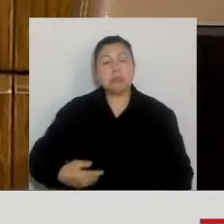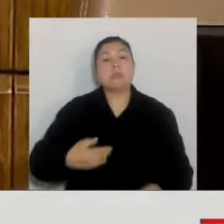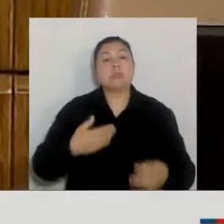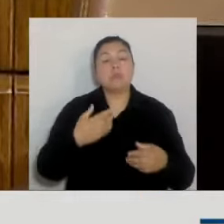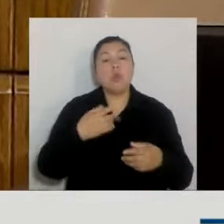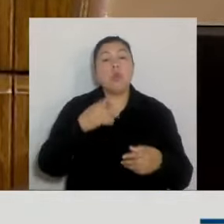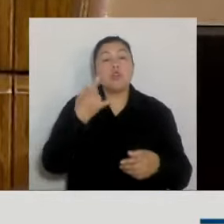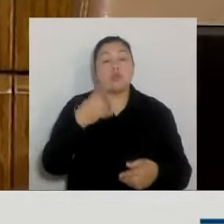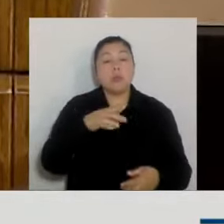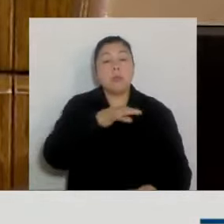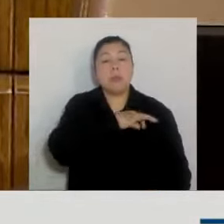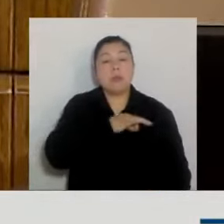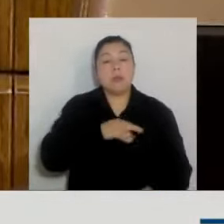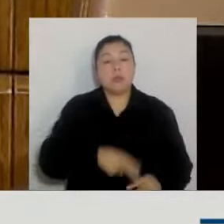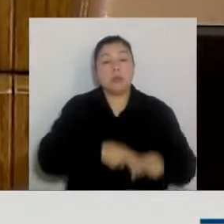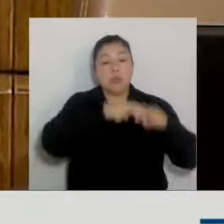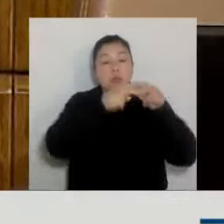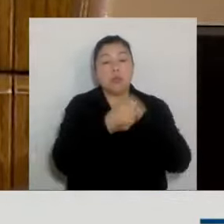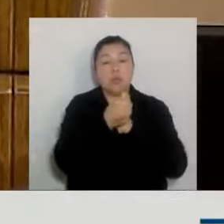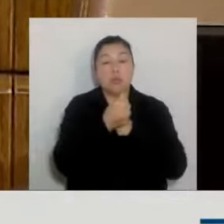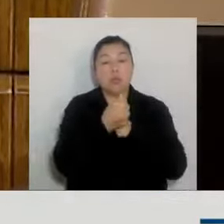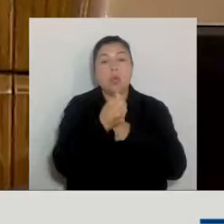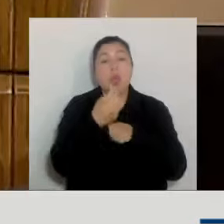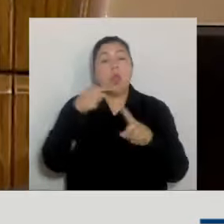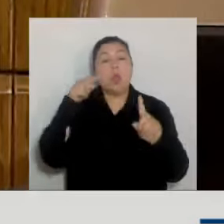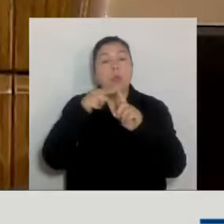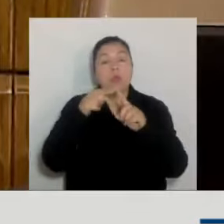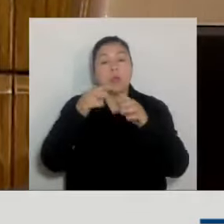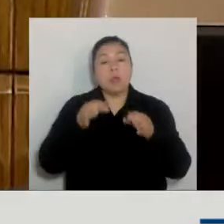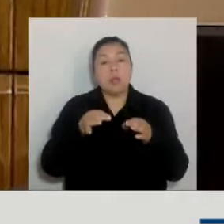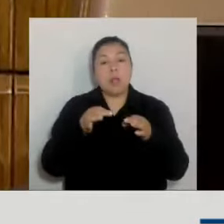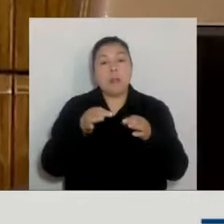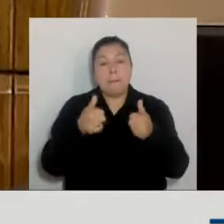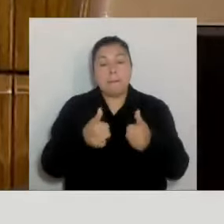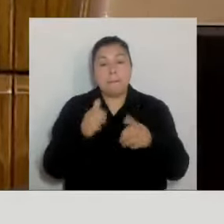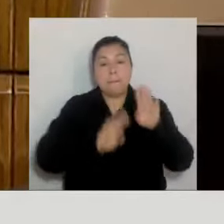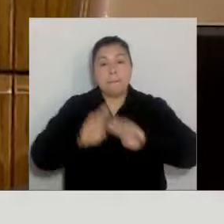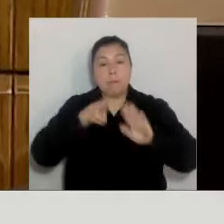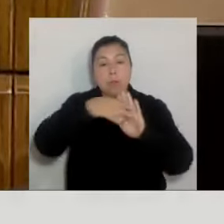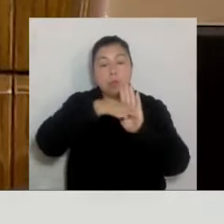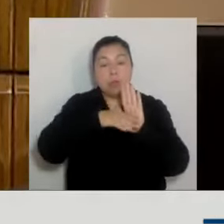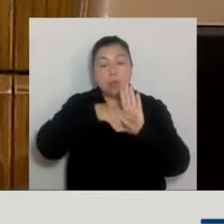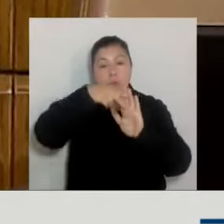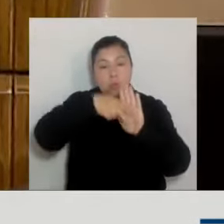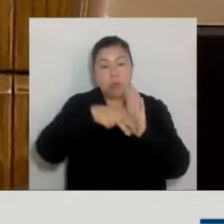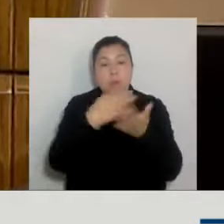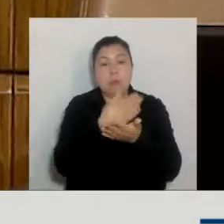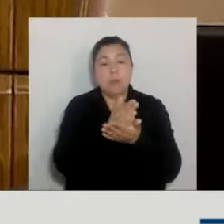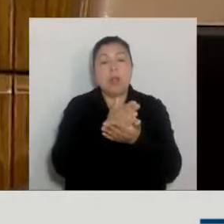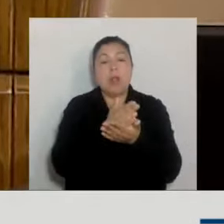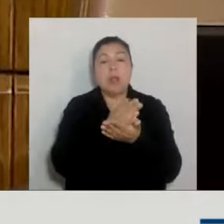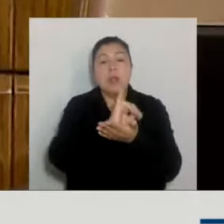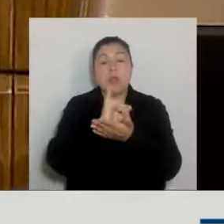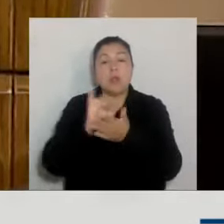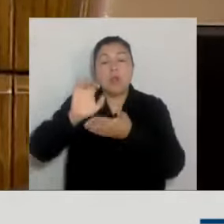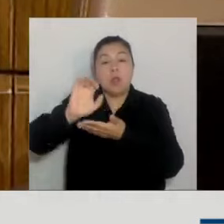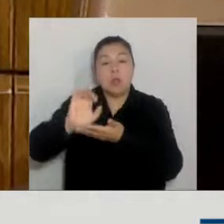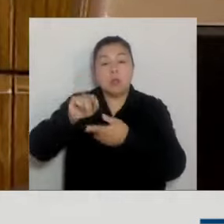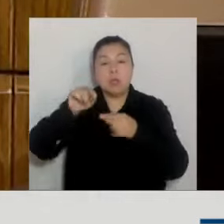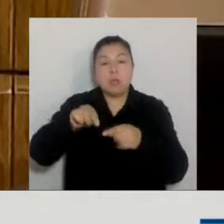de Hacienda su objetivo general será el de velar por la eficiencia de las políticas normas planes y programas de la administración del estado por ellos que tendrá